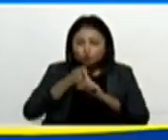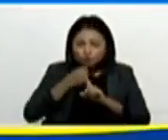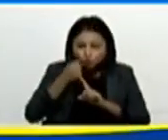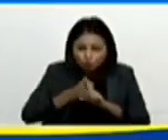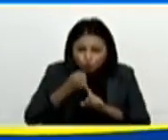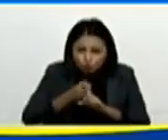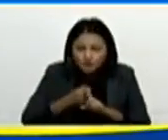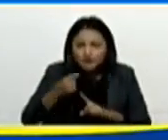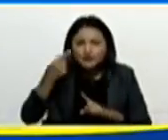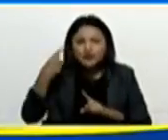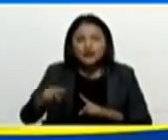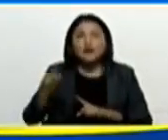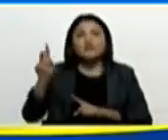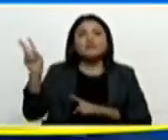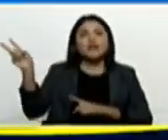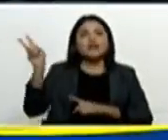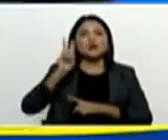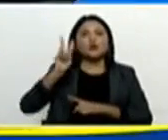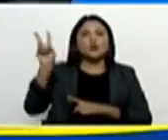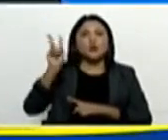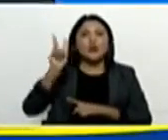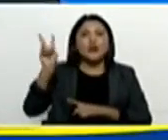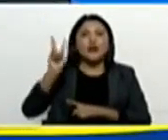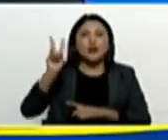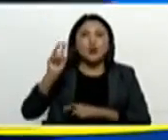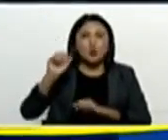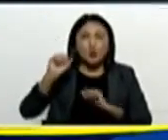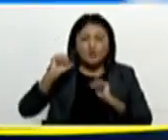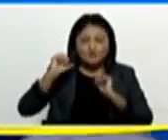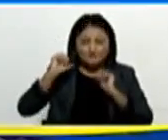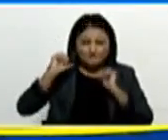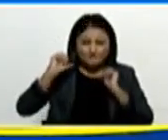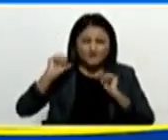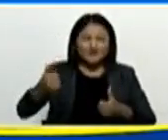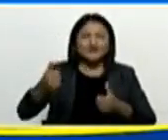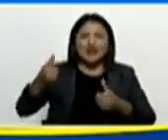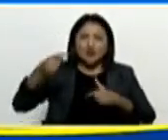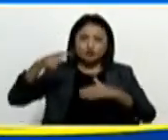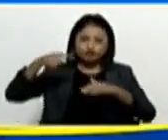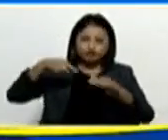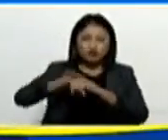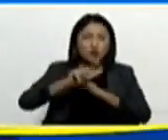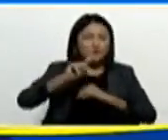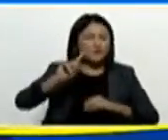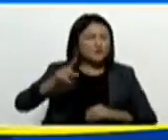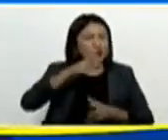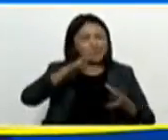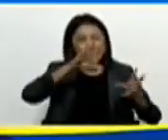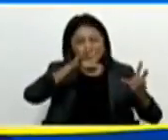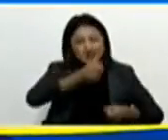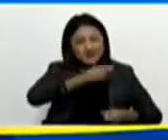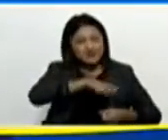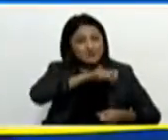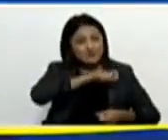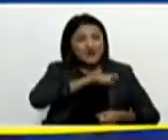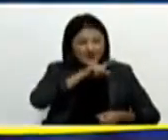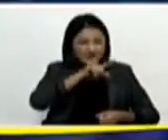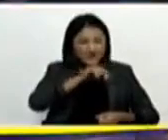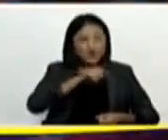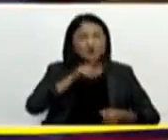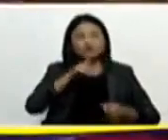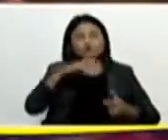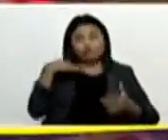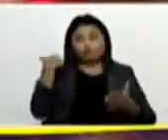pueblo venezolano desde que vinieron los primeros invasores hasta que finalmente